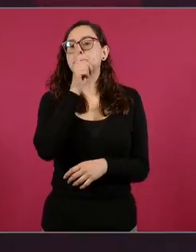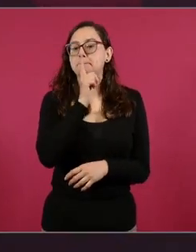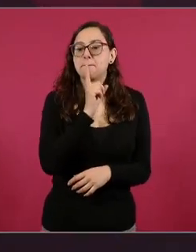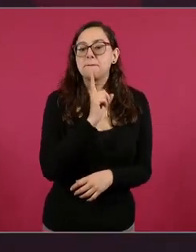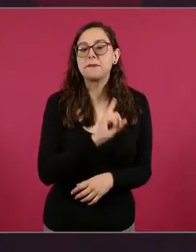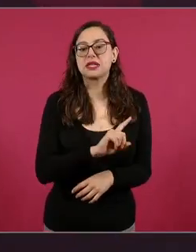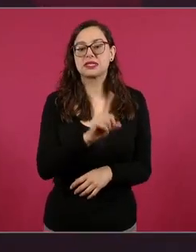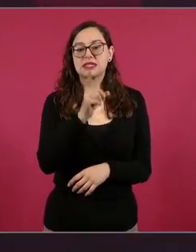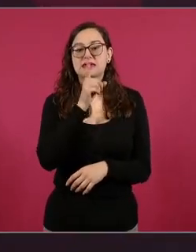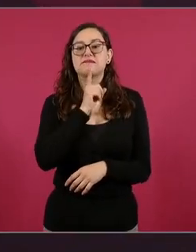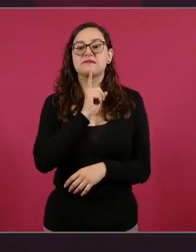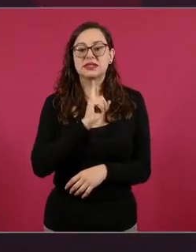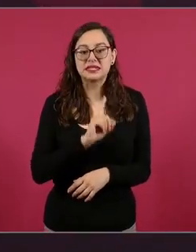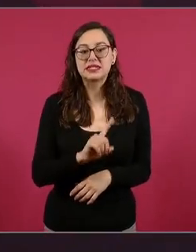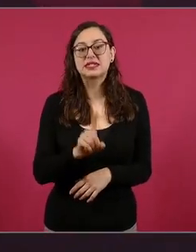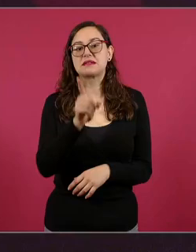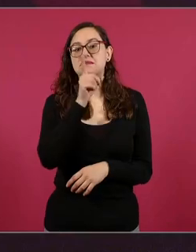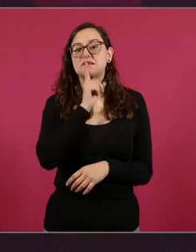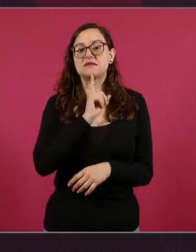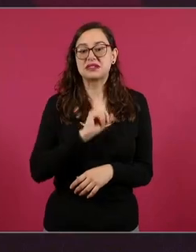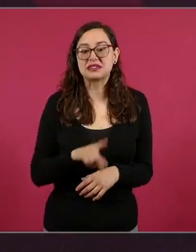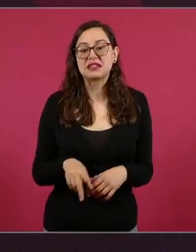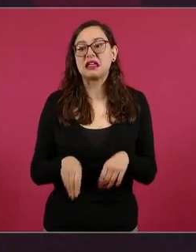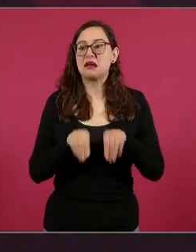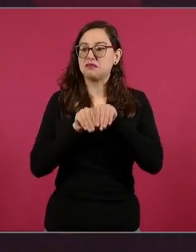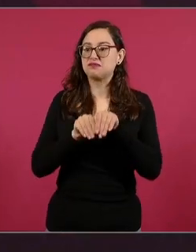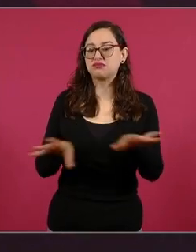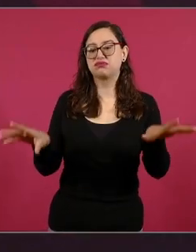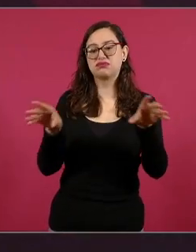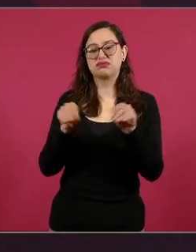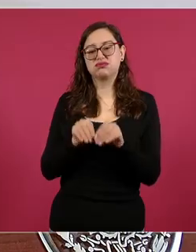ya el quién es quién en las mentiras, pues